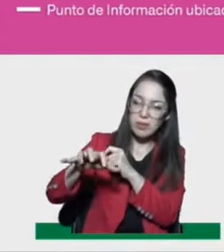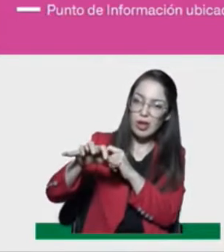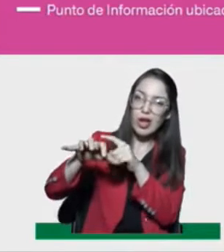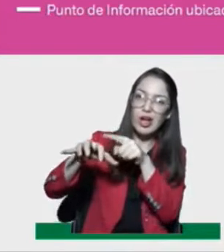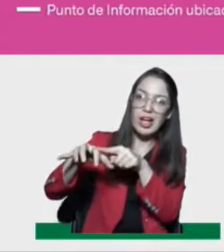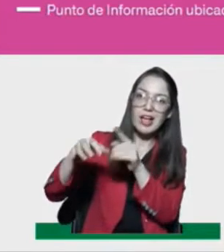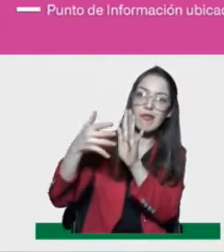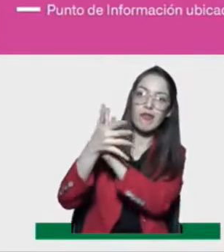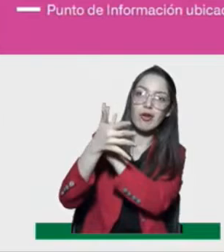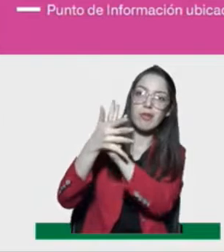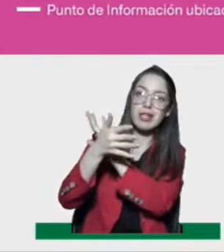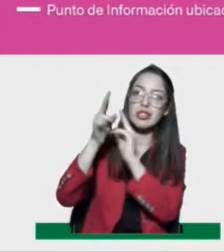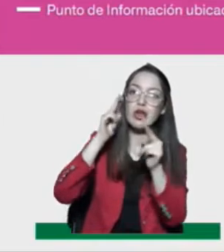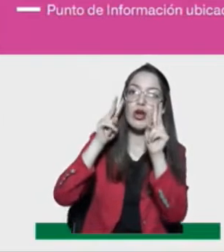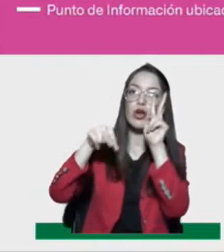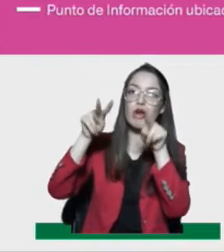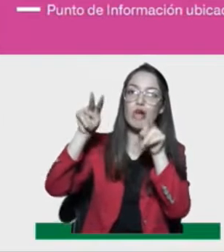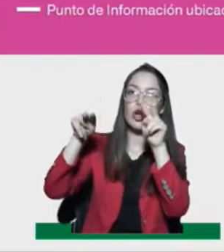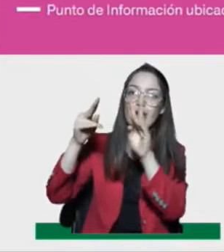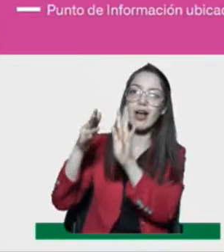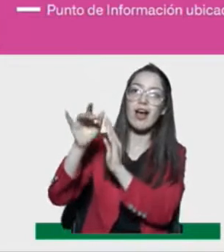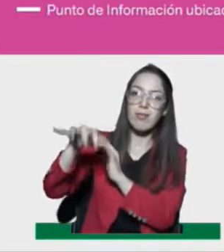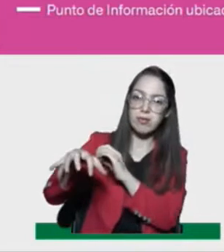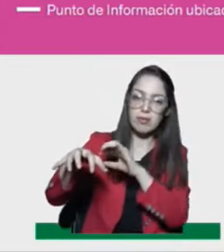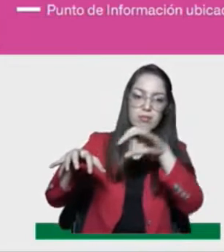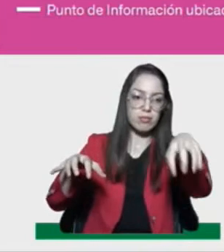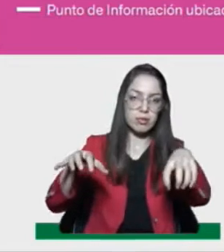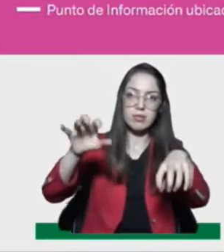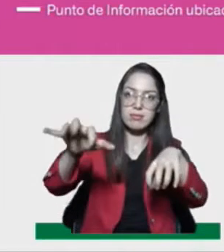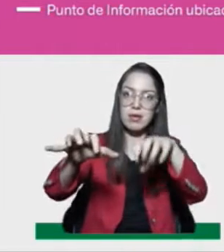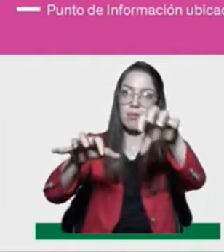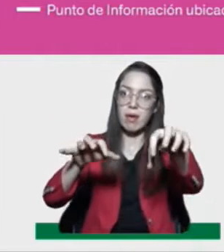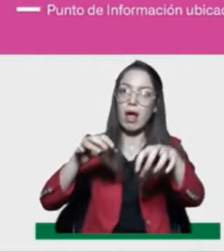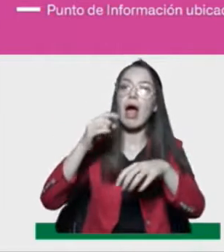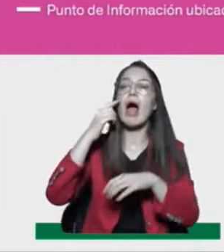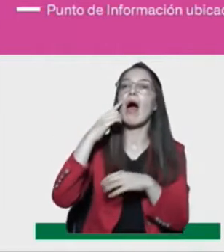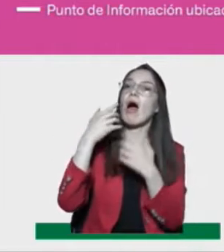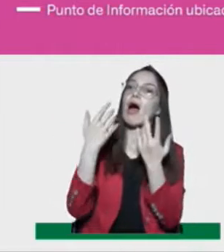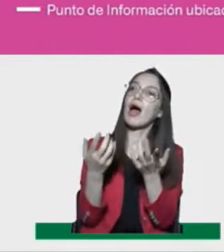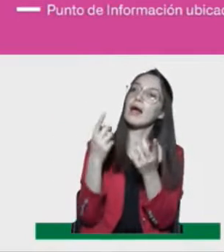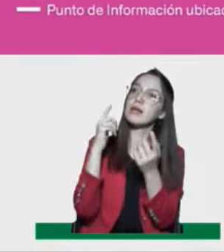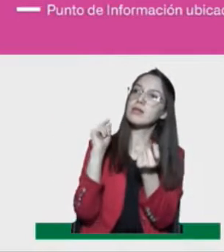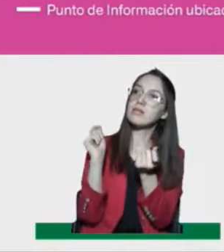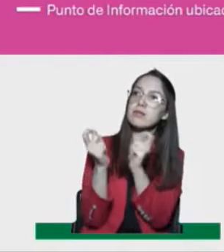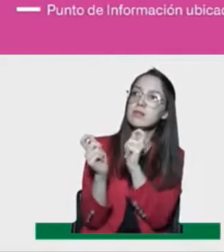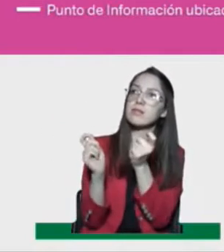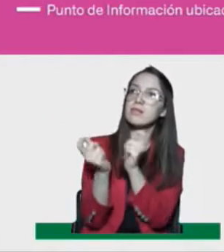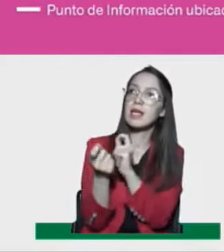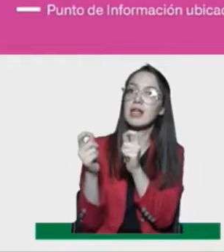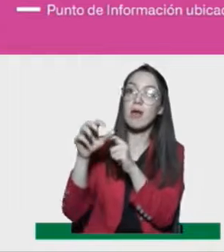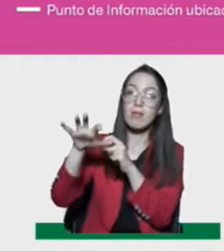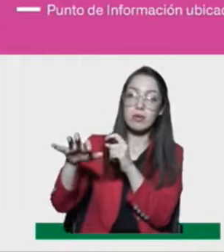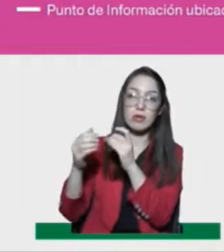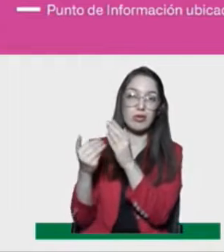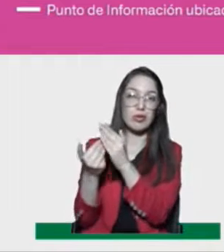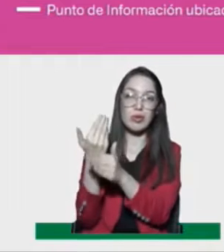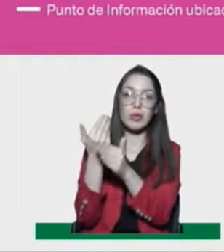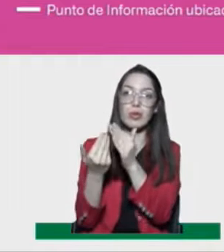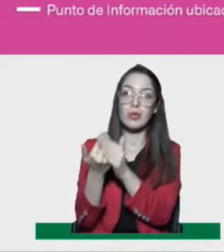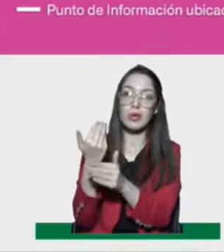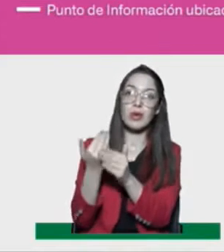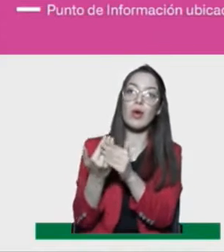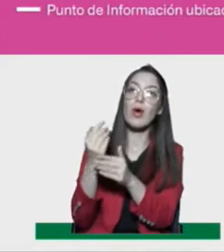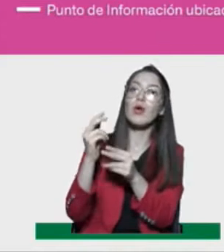puntos de información turística, a través de la alianza con el Fontur, empezamos a trabajar todo un proceso de innovación, entonces llamados